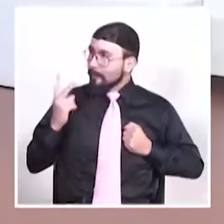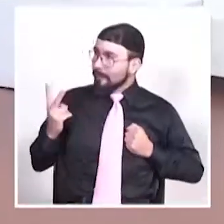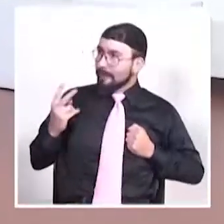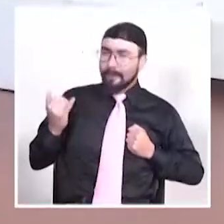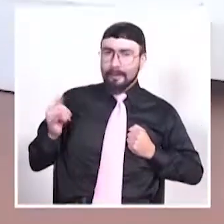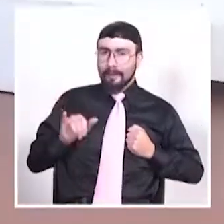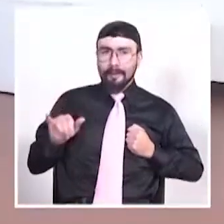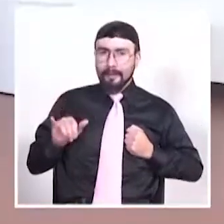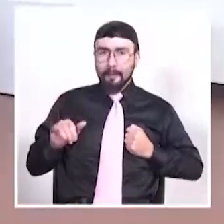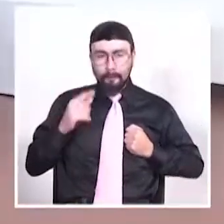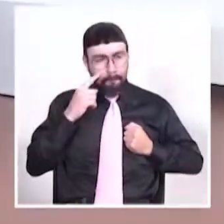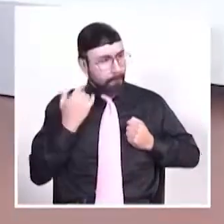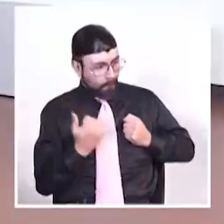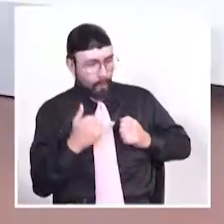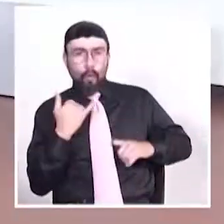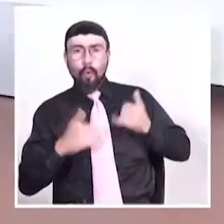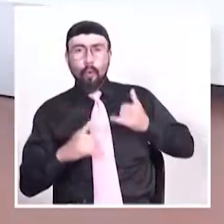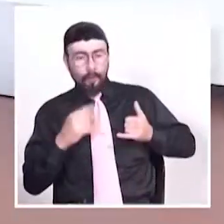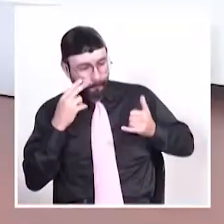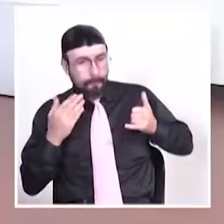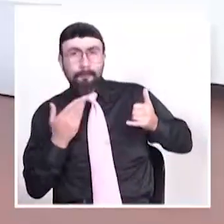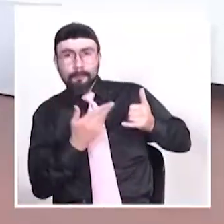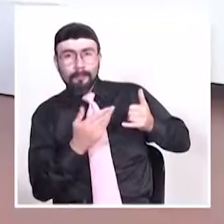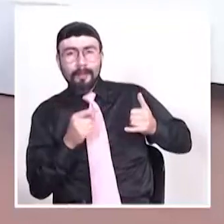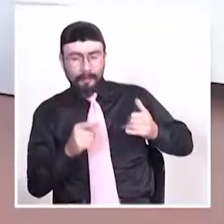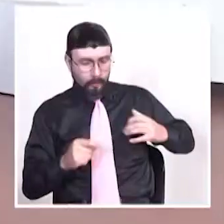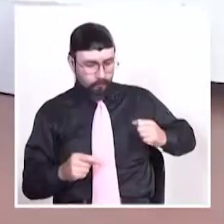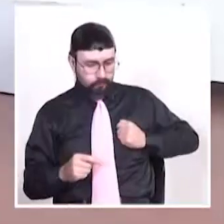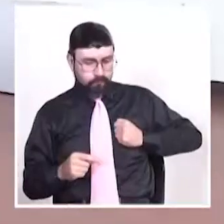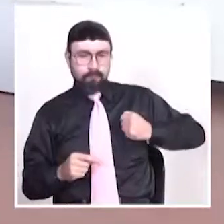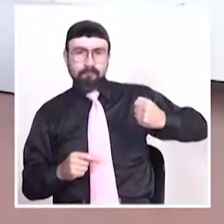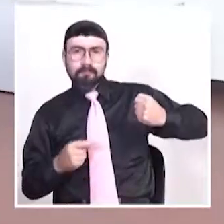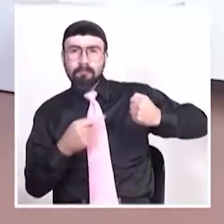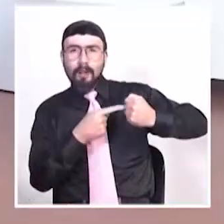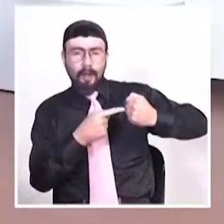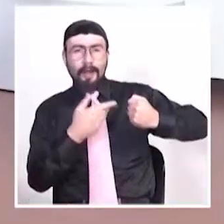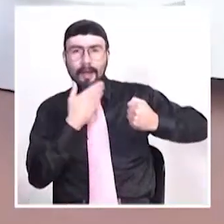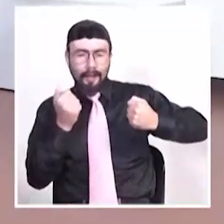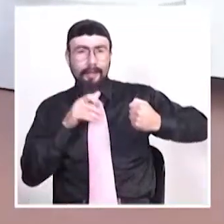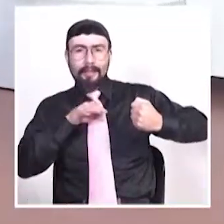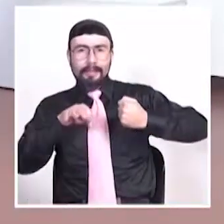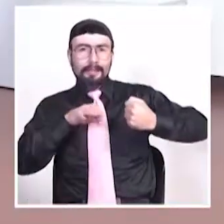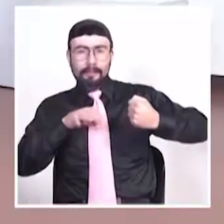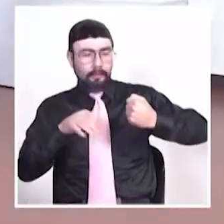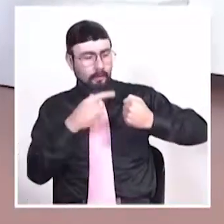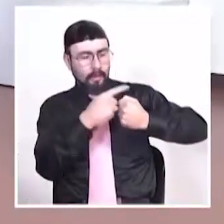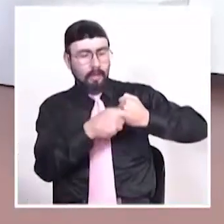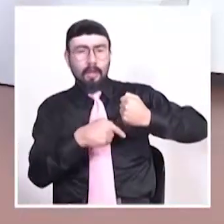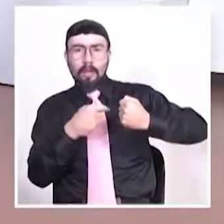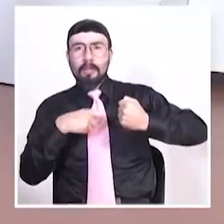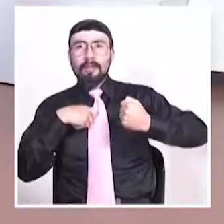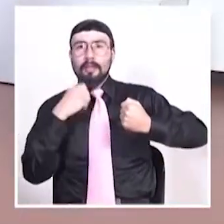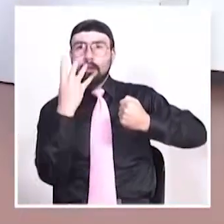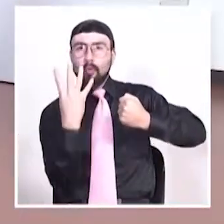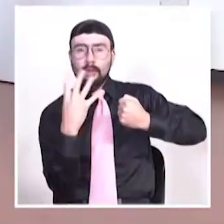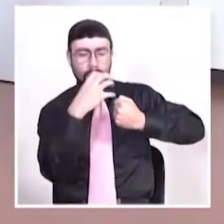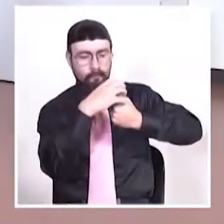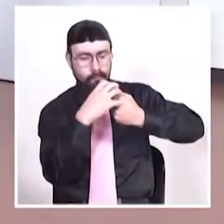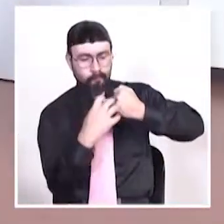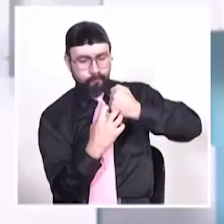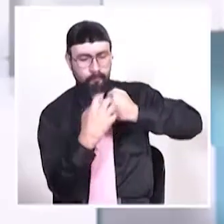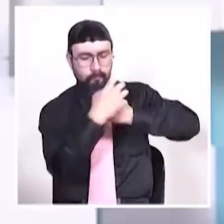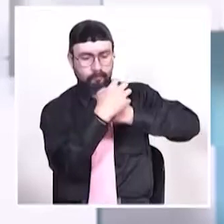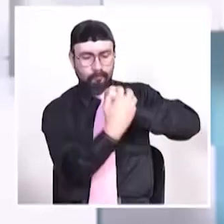Gracias. Aquí con este juguetico podemos entonces explicar mucho mejor. El corazón tiene 4 compartimientos, 2